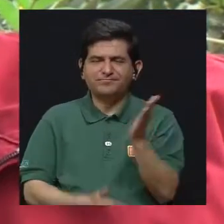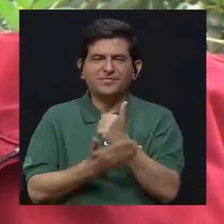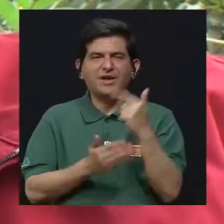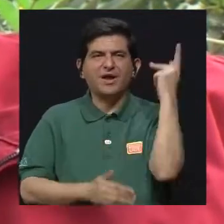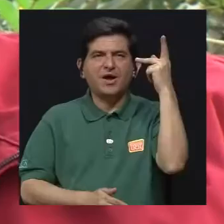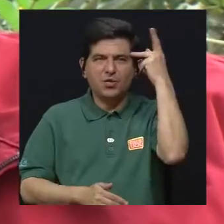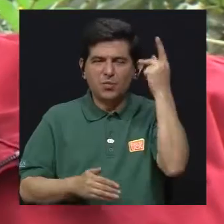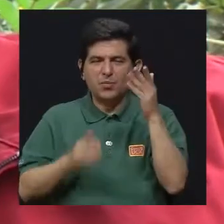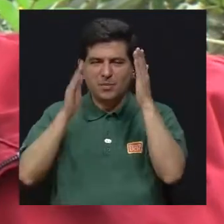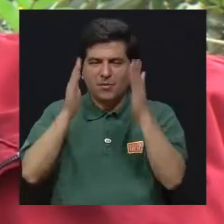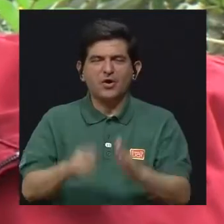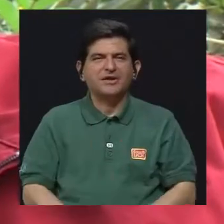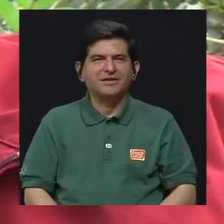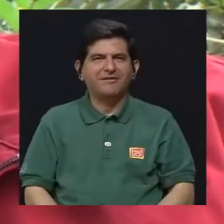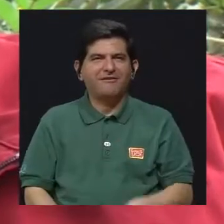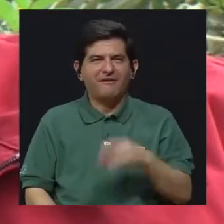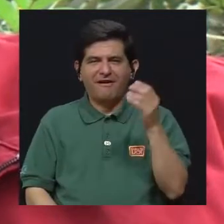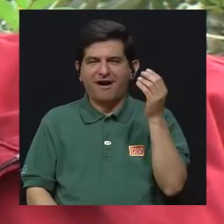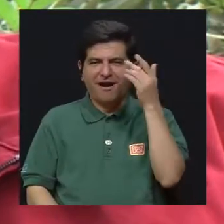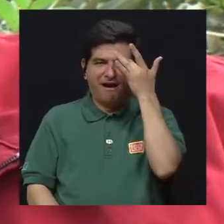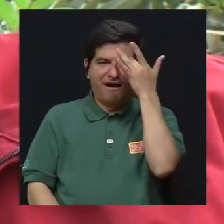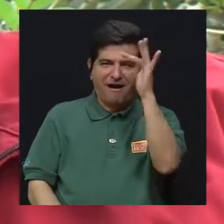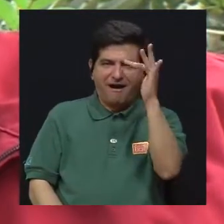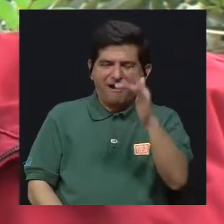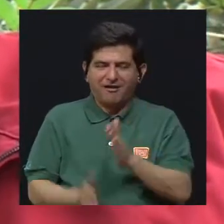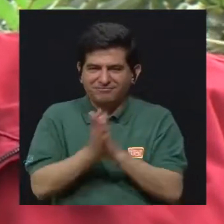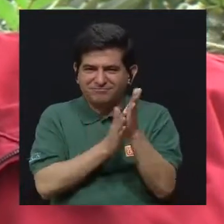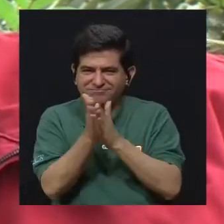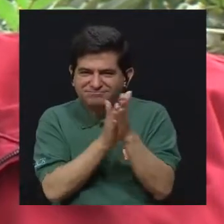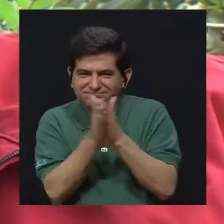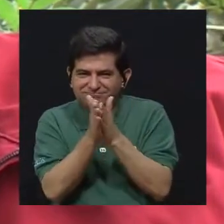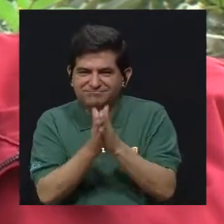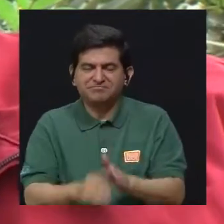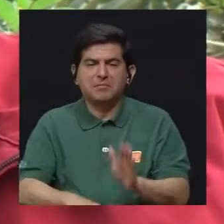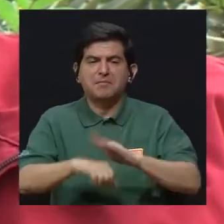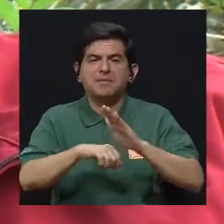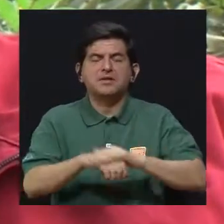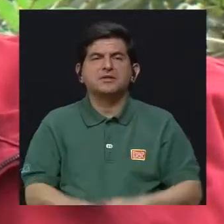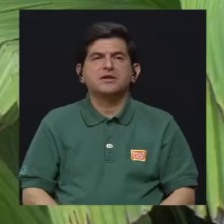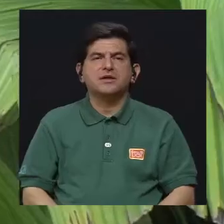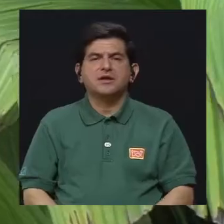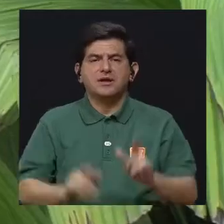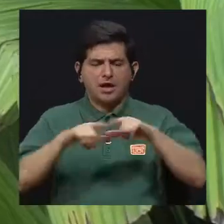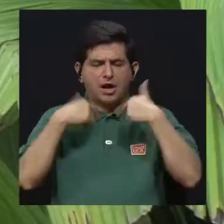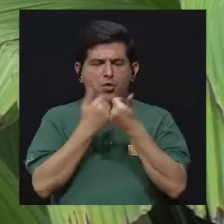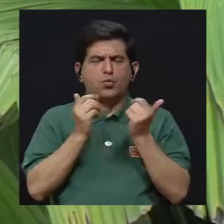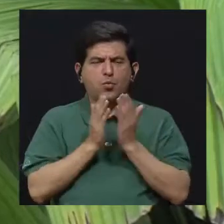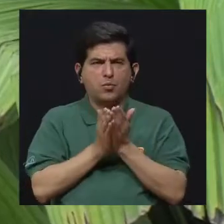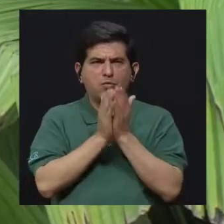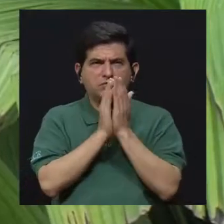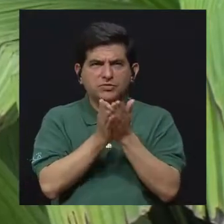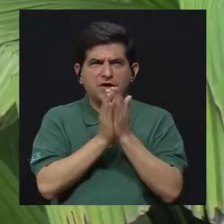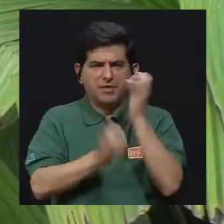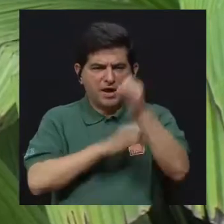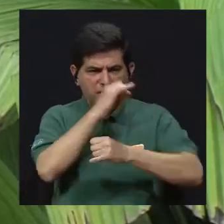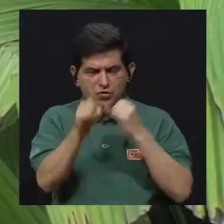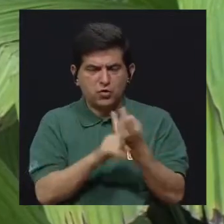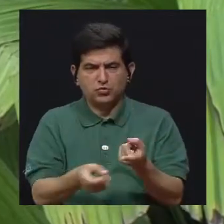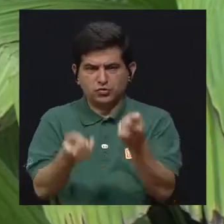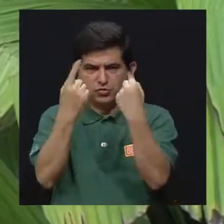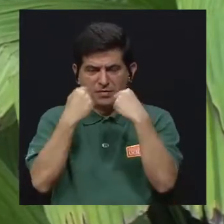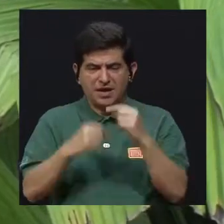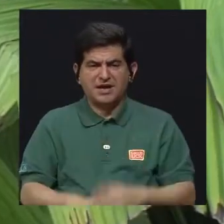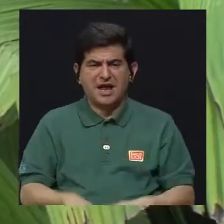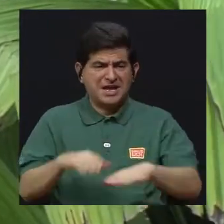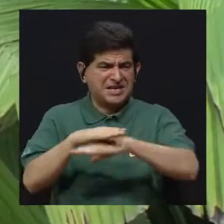algunos políticos muy vivillos han aprovechado eso y han dejado que flotas pesqueras internacionales entren y